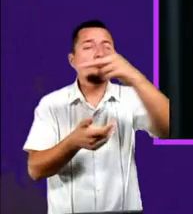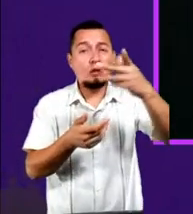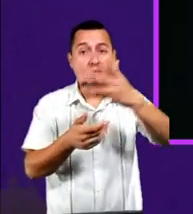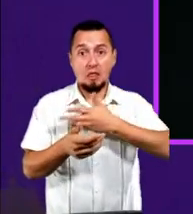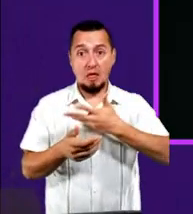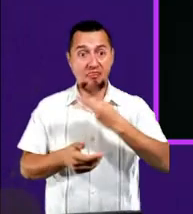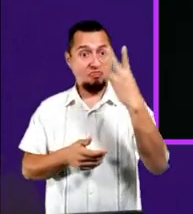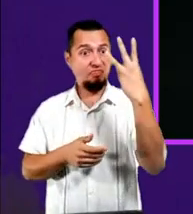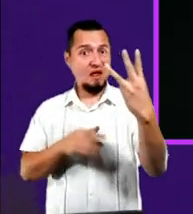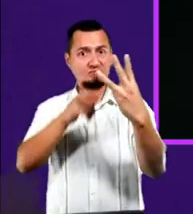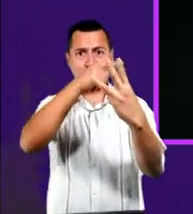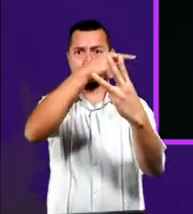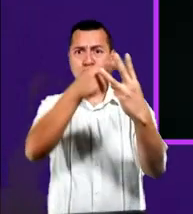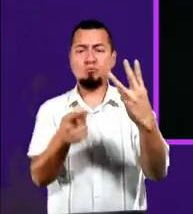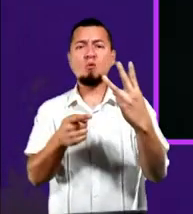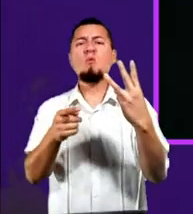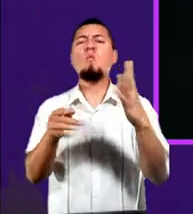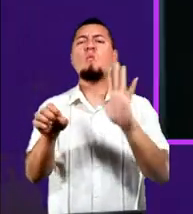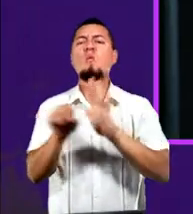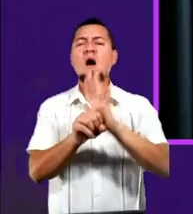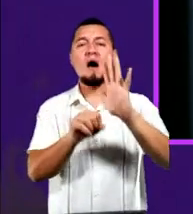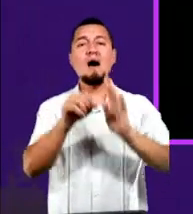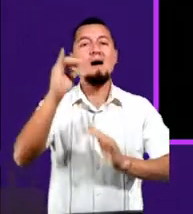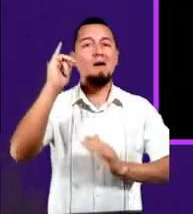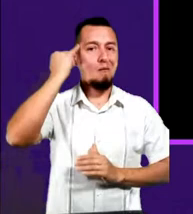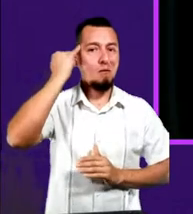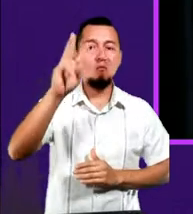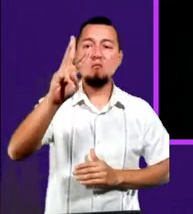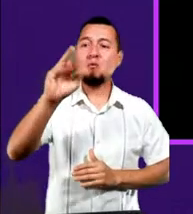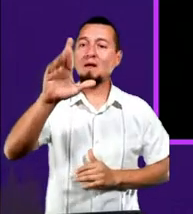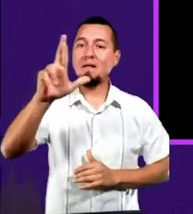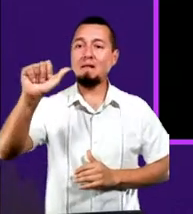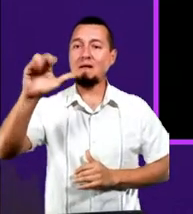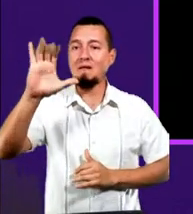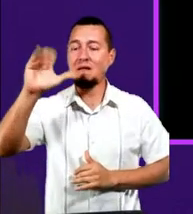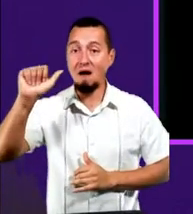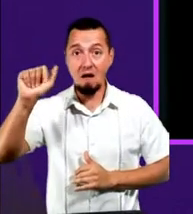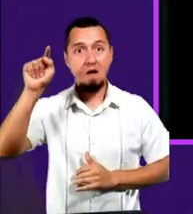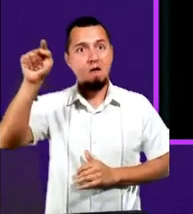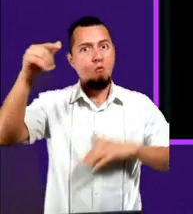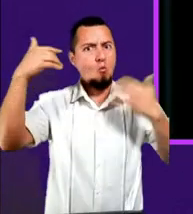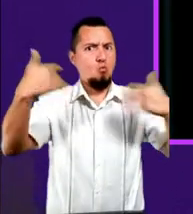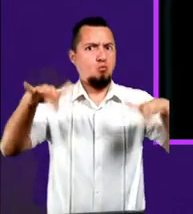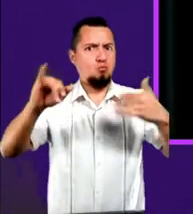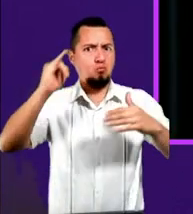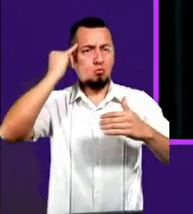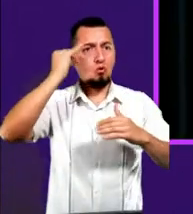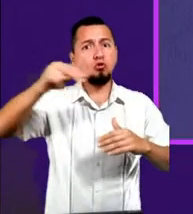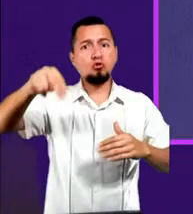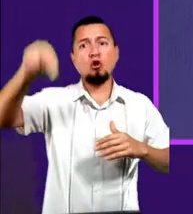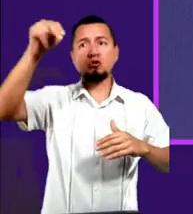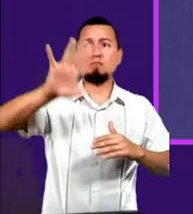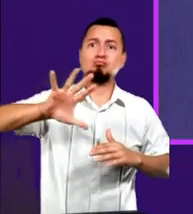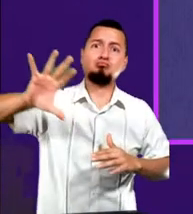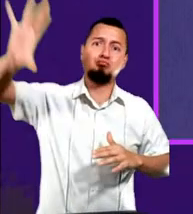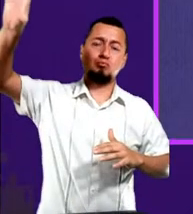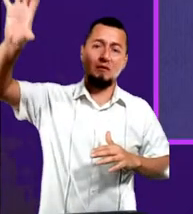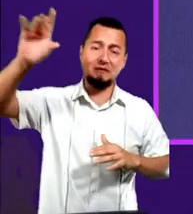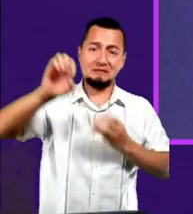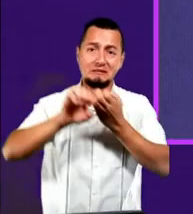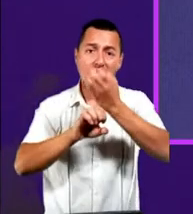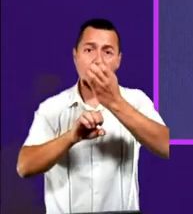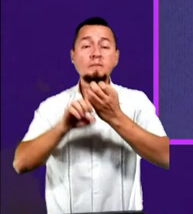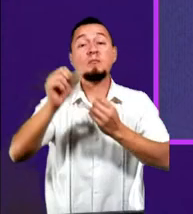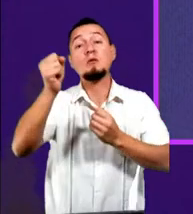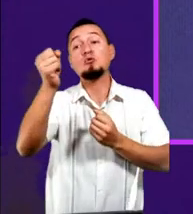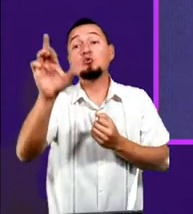wixárikas en los municipios de la región del norte del estado y al sur del estado, los náhuatl,